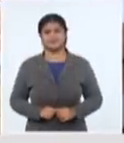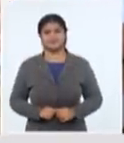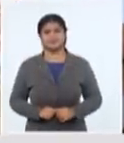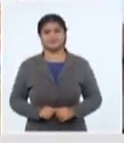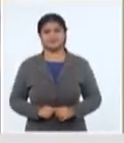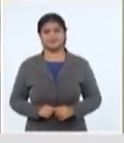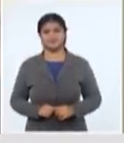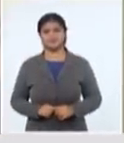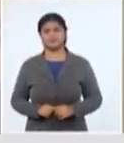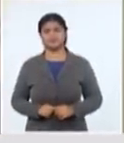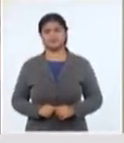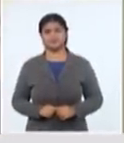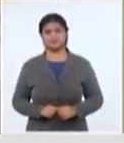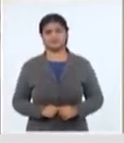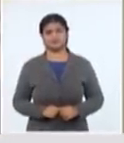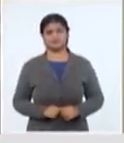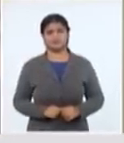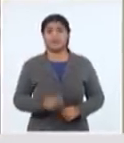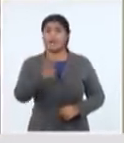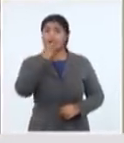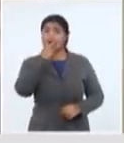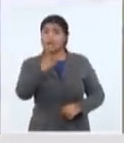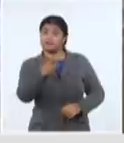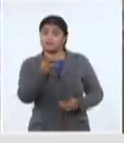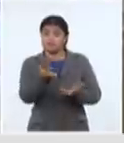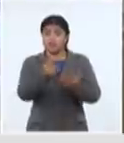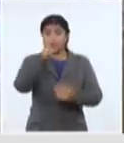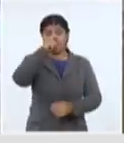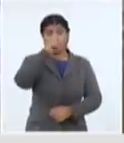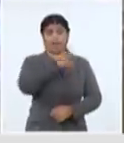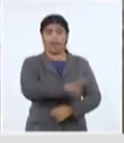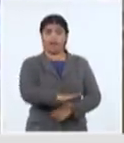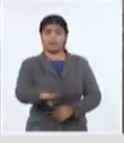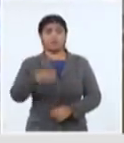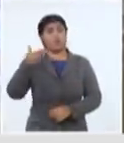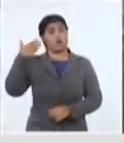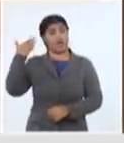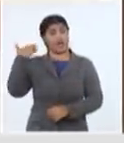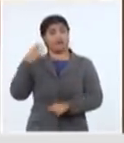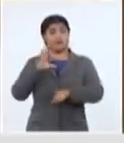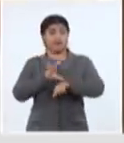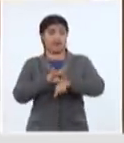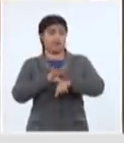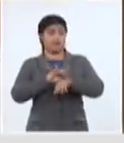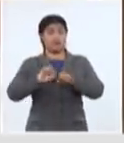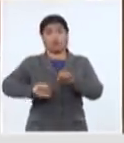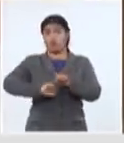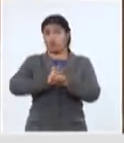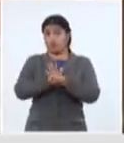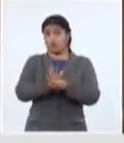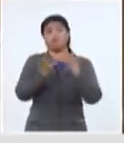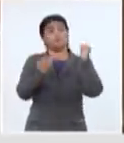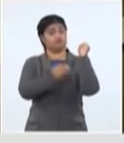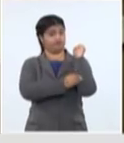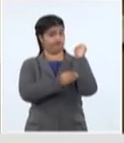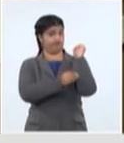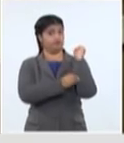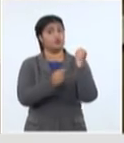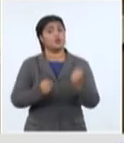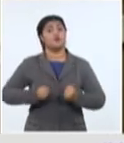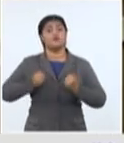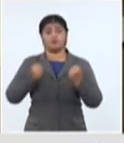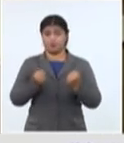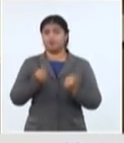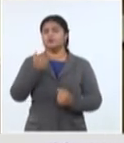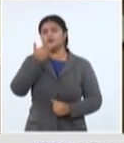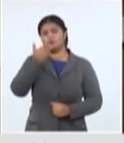Las atenciones a niños convalecientes a la COVID-19 en Santiago de Cuba se aseguran, aun cuando requieren de un accionar en el sistema